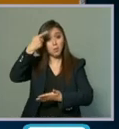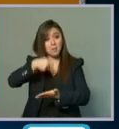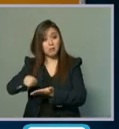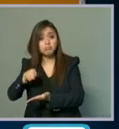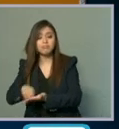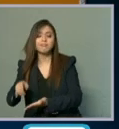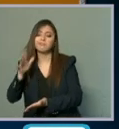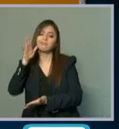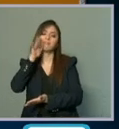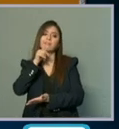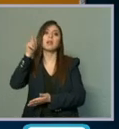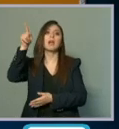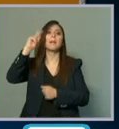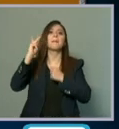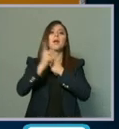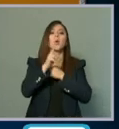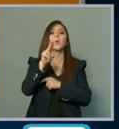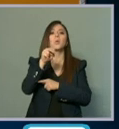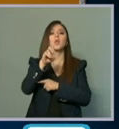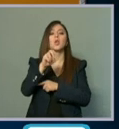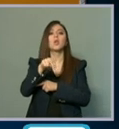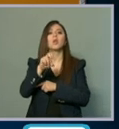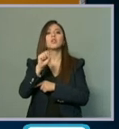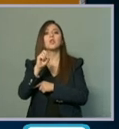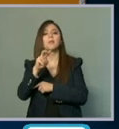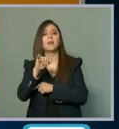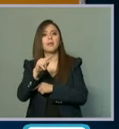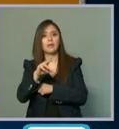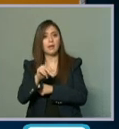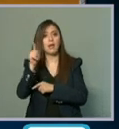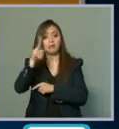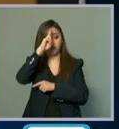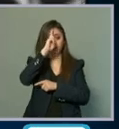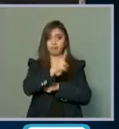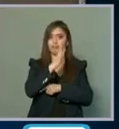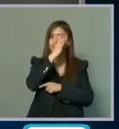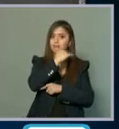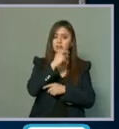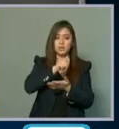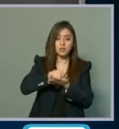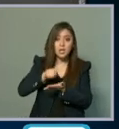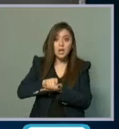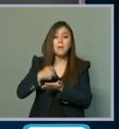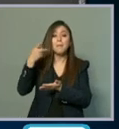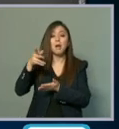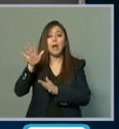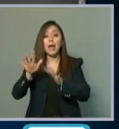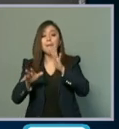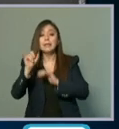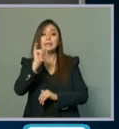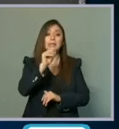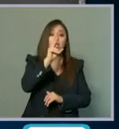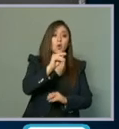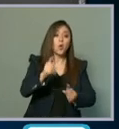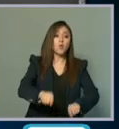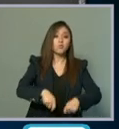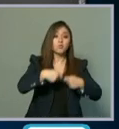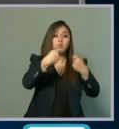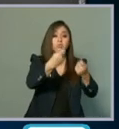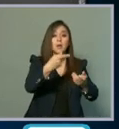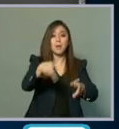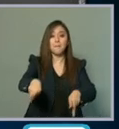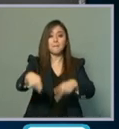pues había ciertas restricciones para la escritura. De hecho, la publicación costó muchísimo trabajo. La tienen que sacar